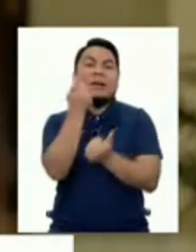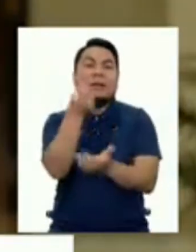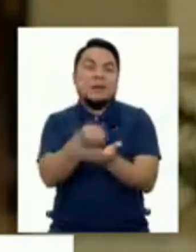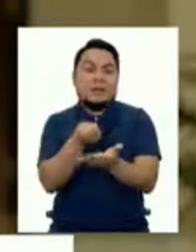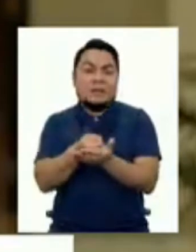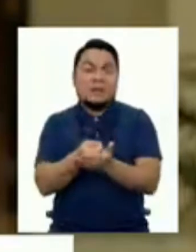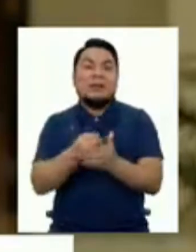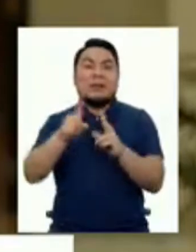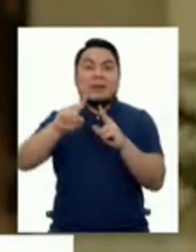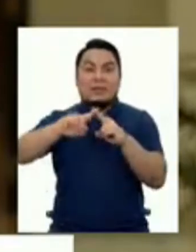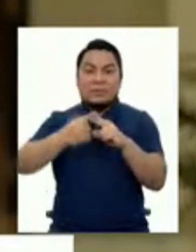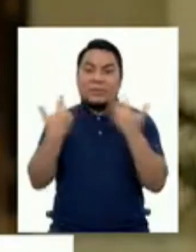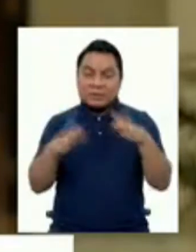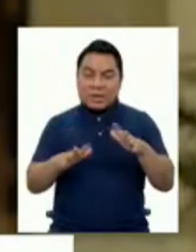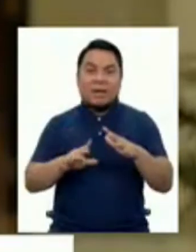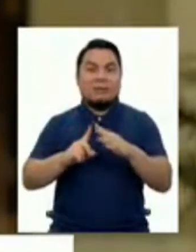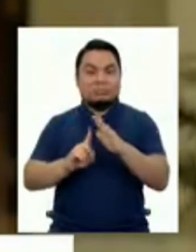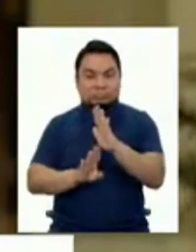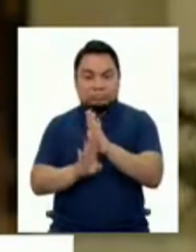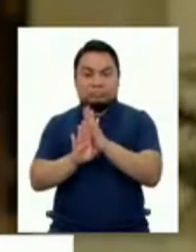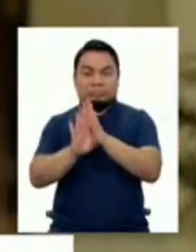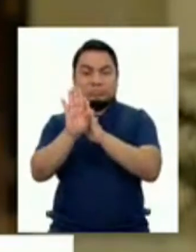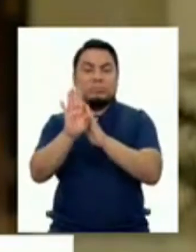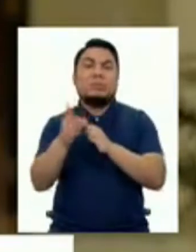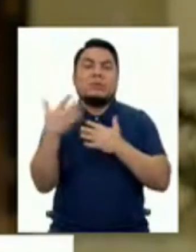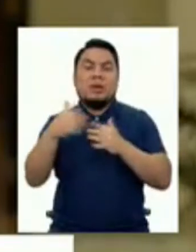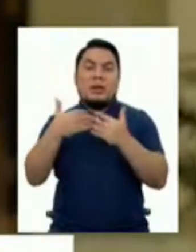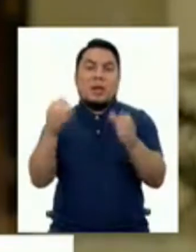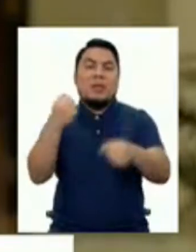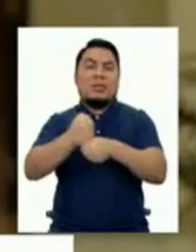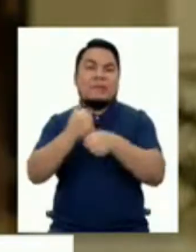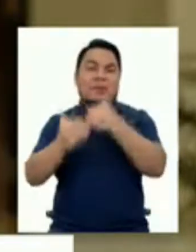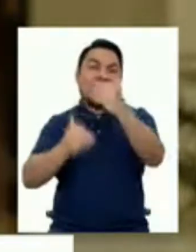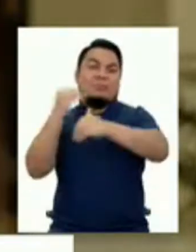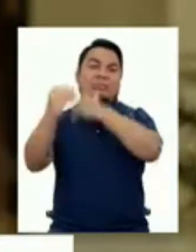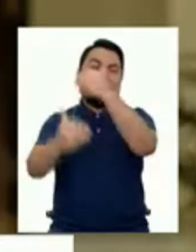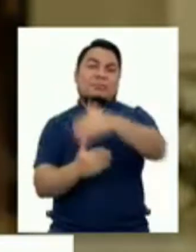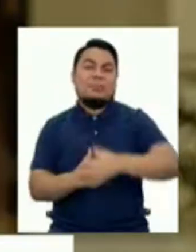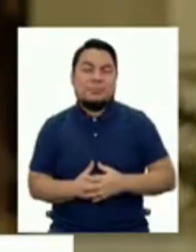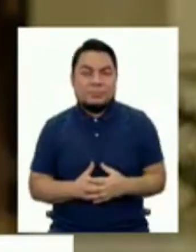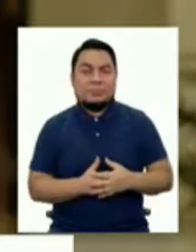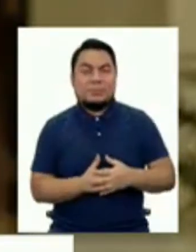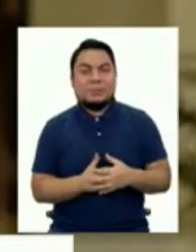que puedan inmediatamente incorporarse en estas actividades